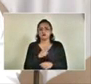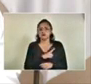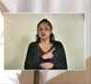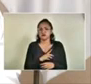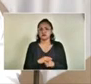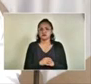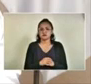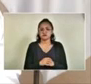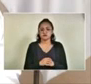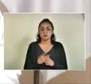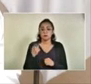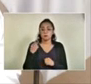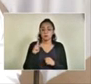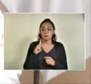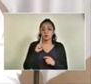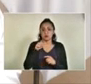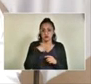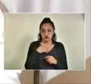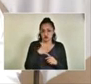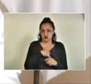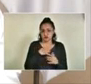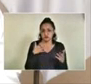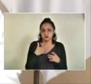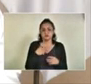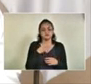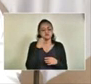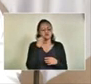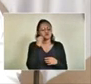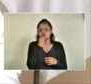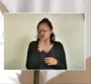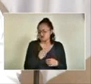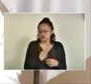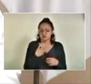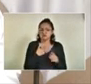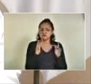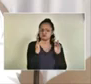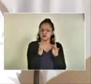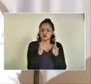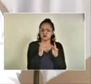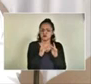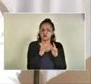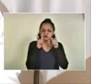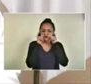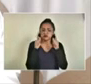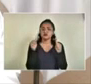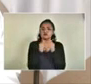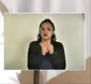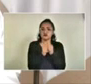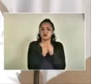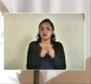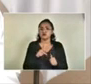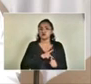pero desde donde estaba mantenía contacto con mis